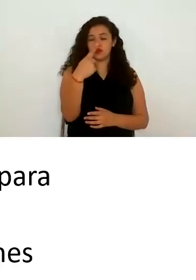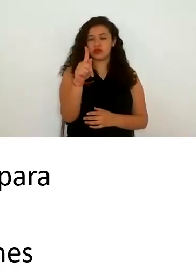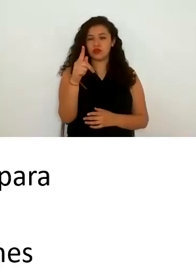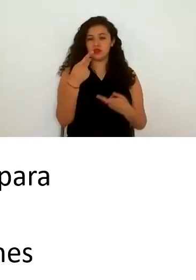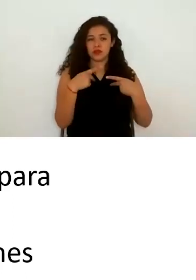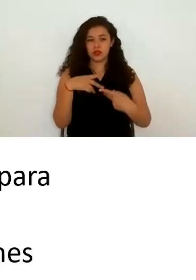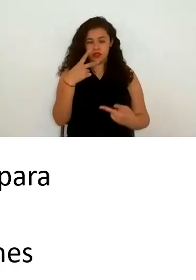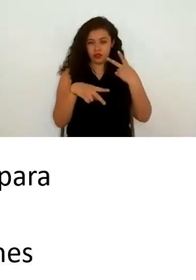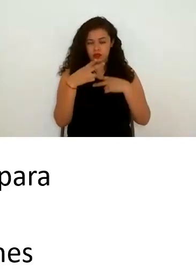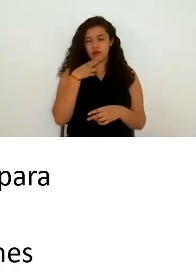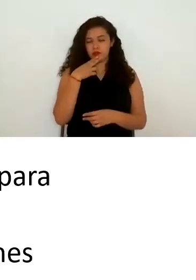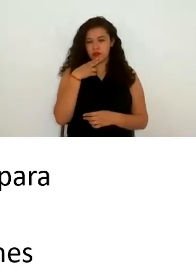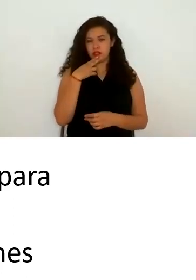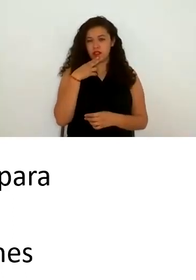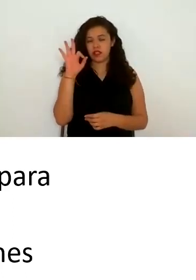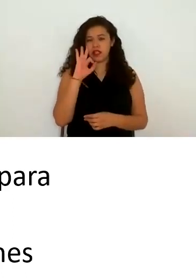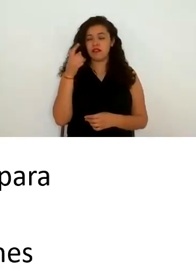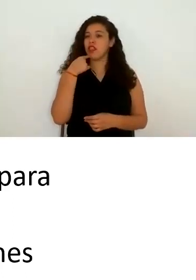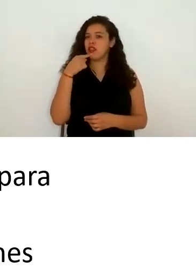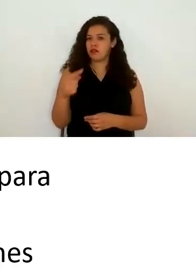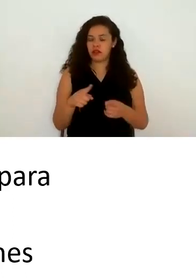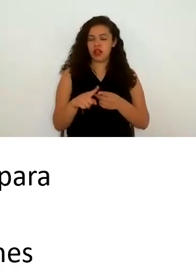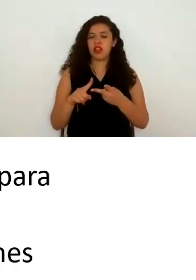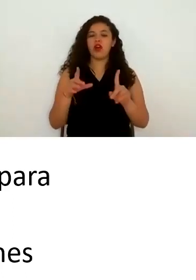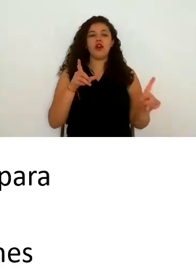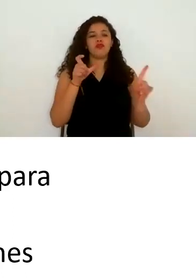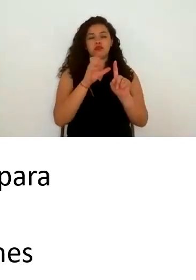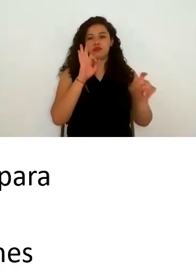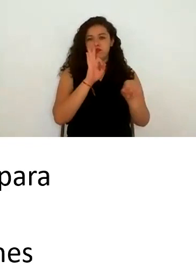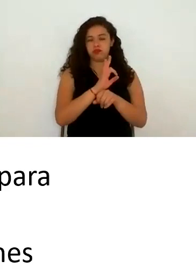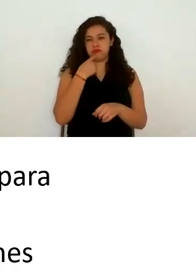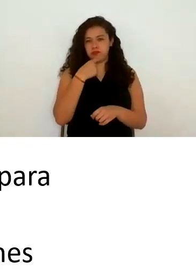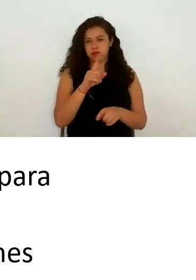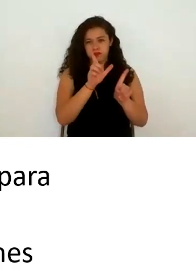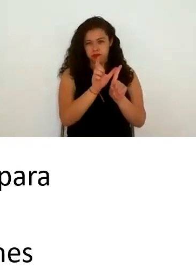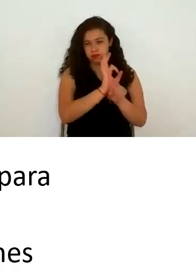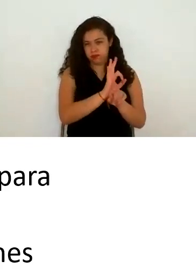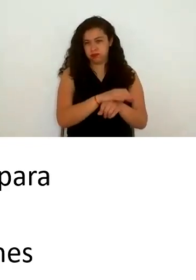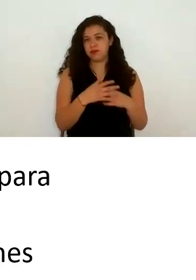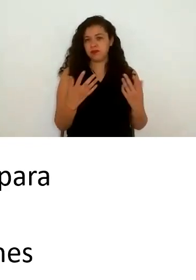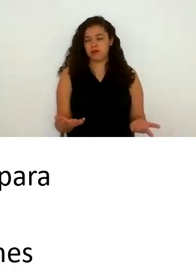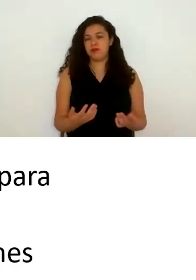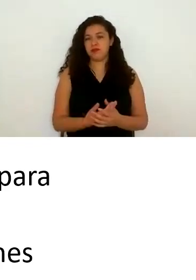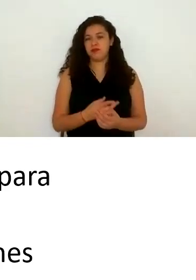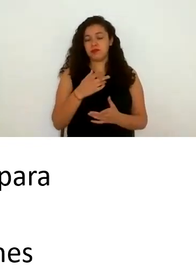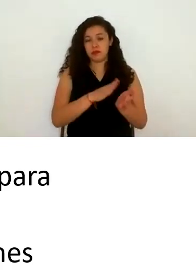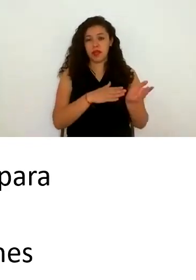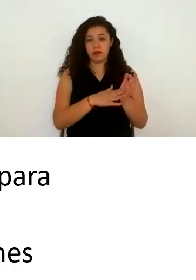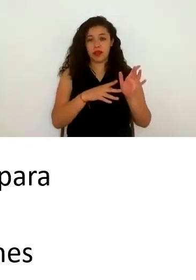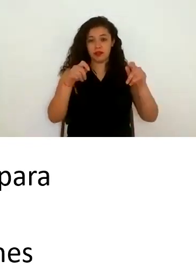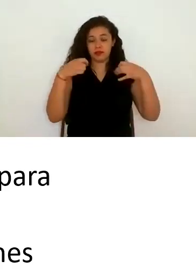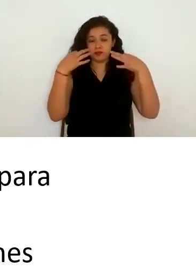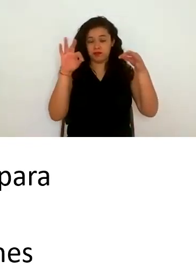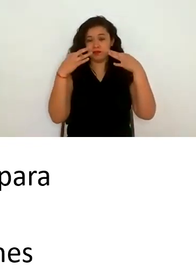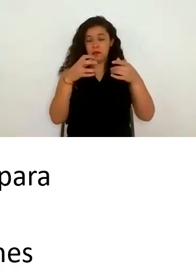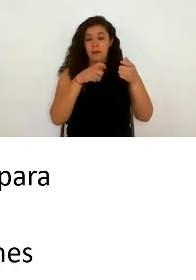usuarios, si tiene alguna demanda, algún amparo, ¿no? Ese documento, lo ideal es que se coloquen guardas